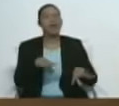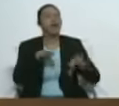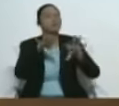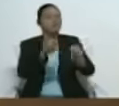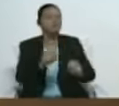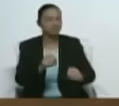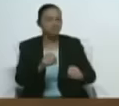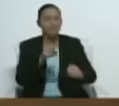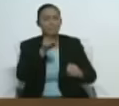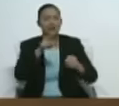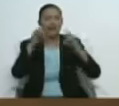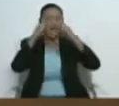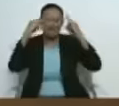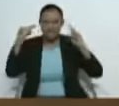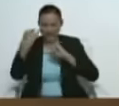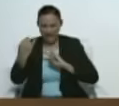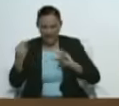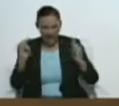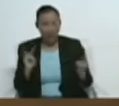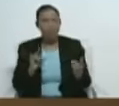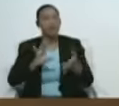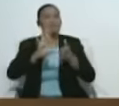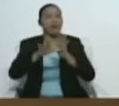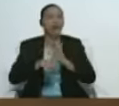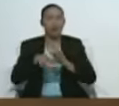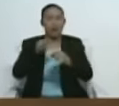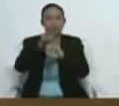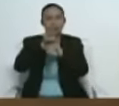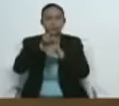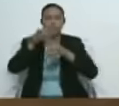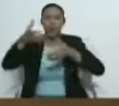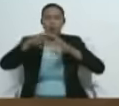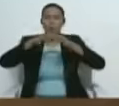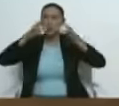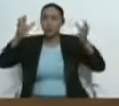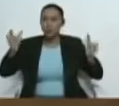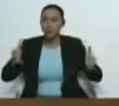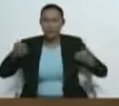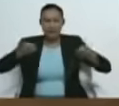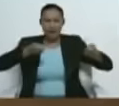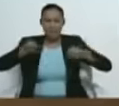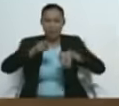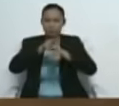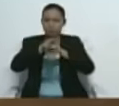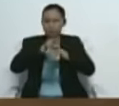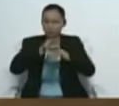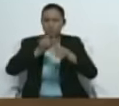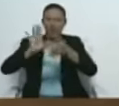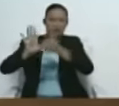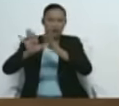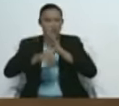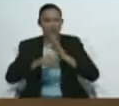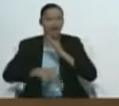maconi robar una tanqueta y el parque de armas para iniciar acciones violentas